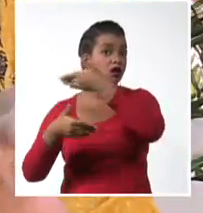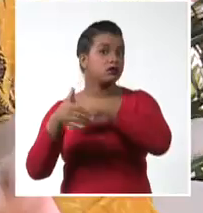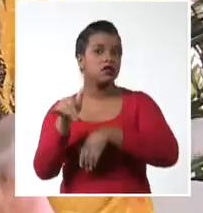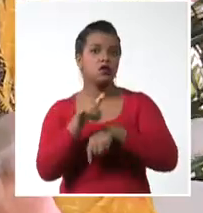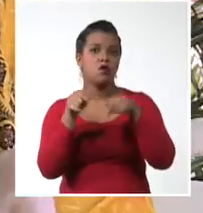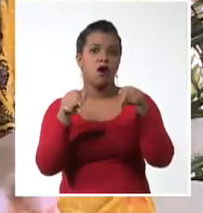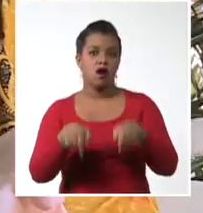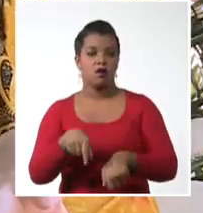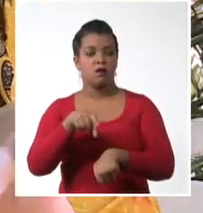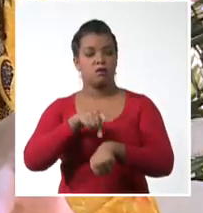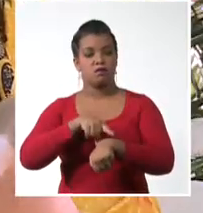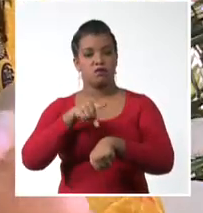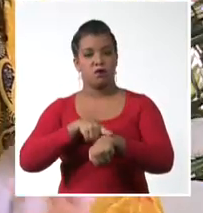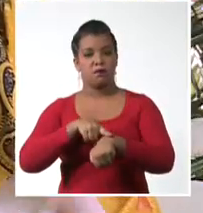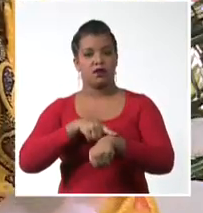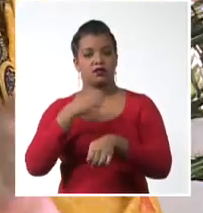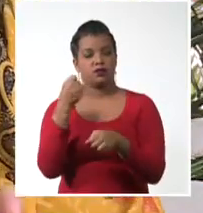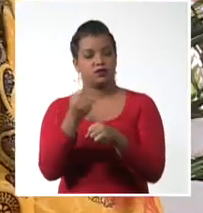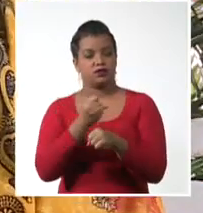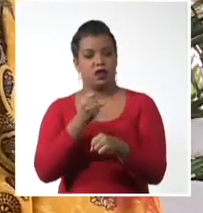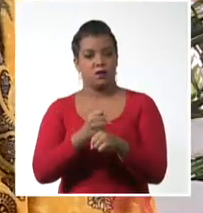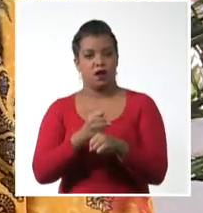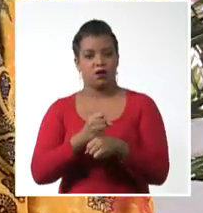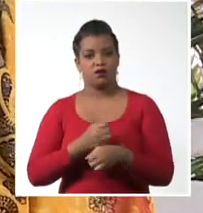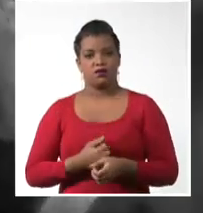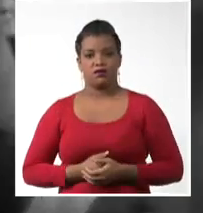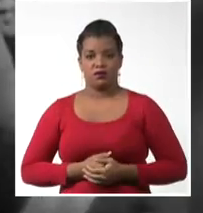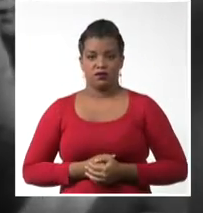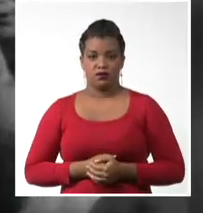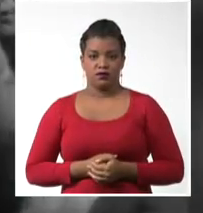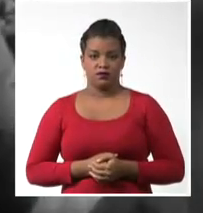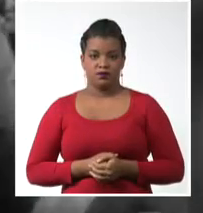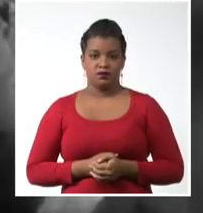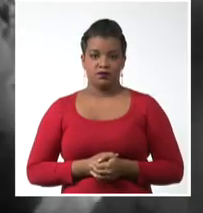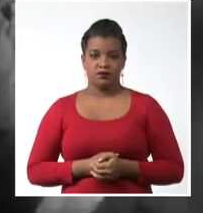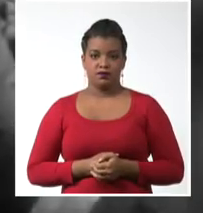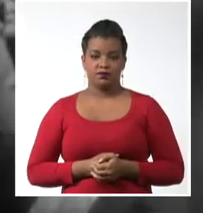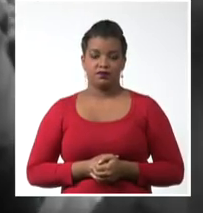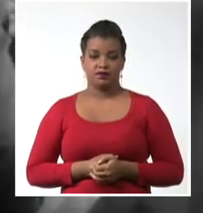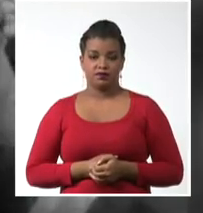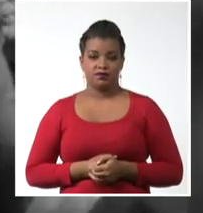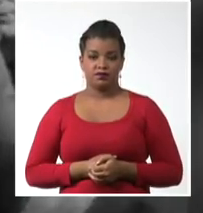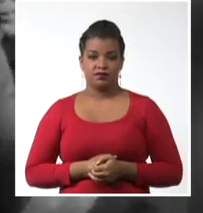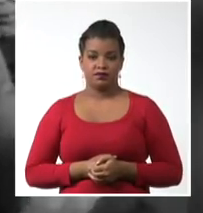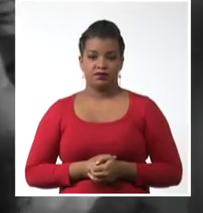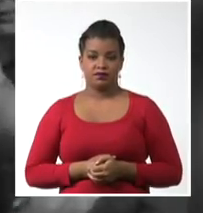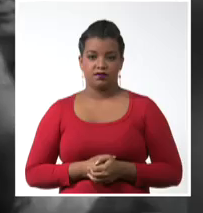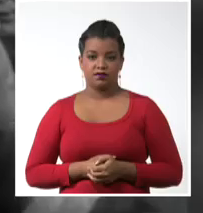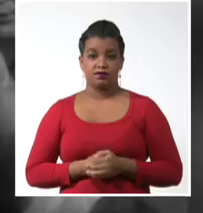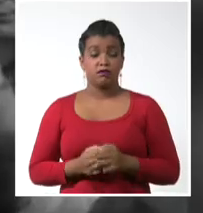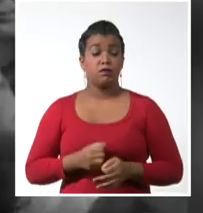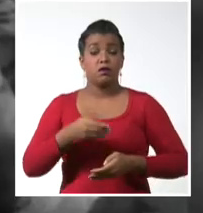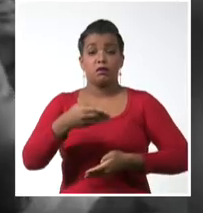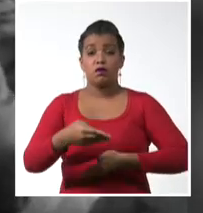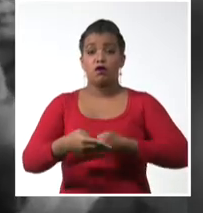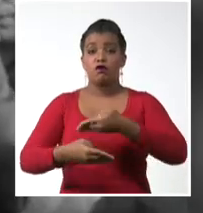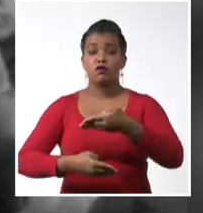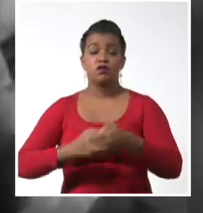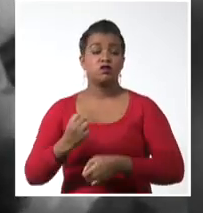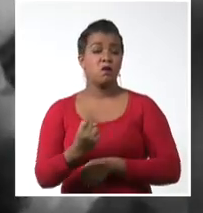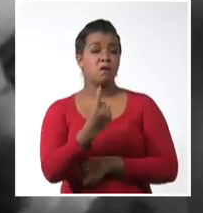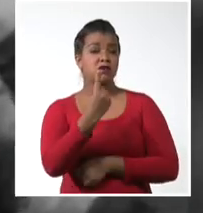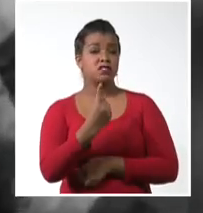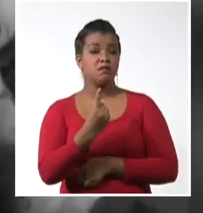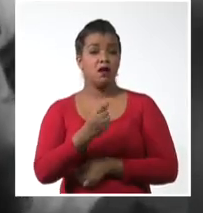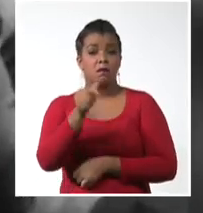de lo que se estaba haciendo, de lo que se estaba construyendo en ese momento. En este proceso un lugar ciñero lo tiene Fidel, uno de los